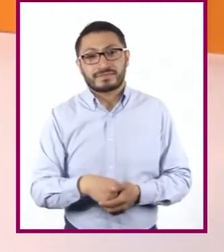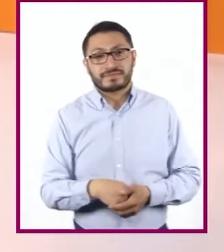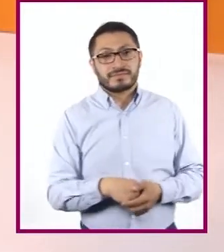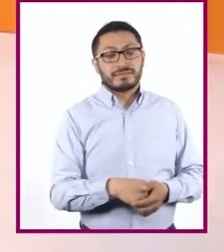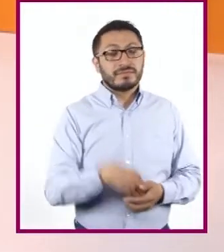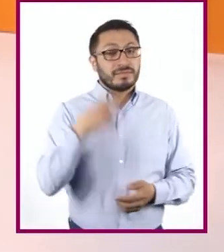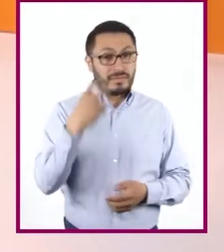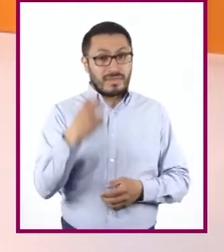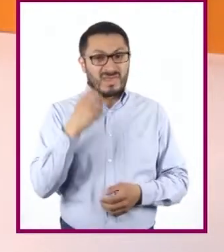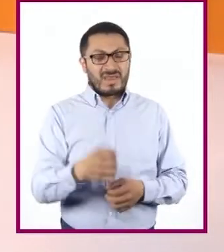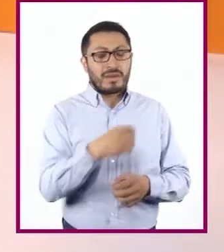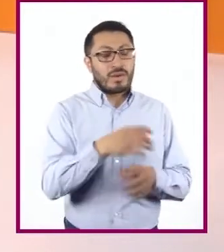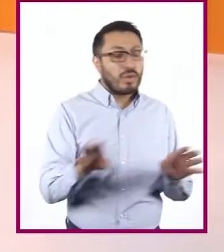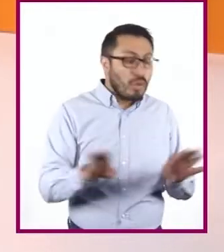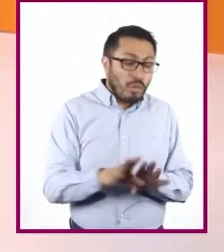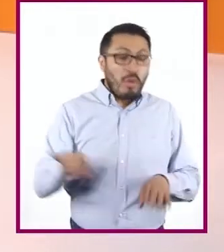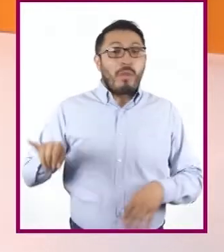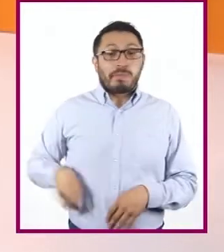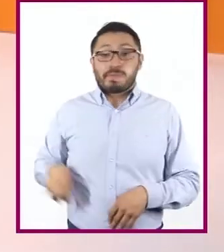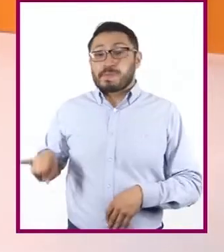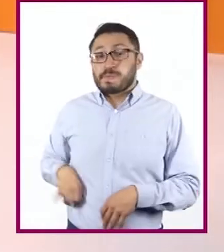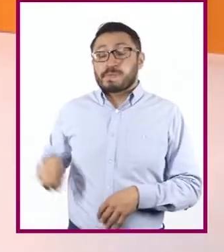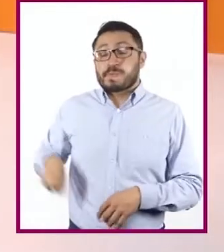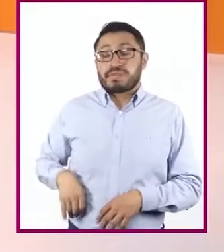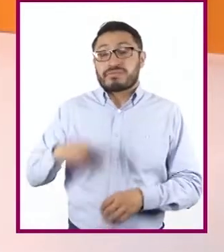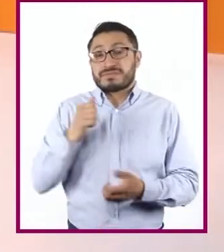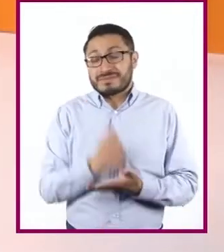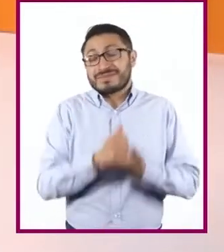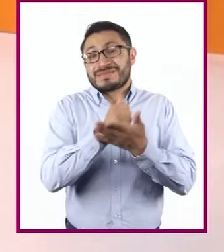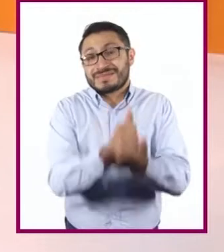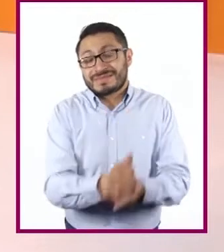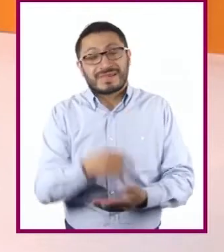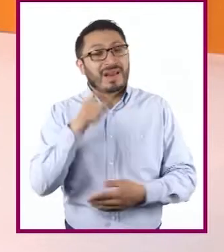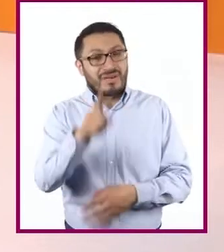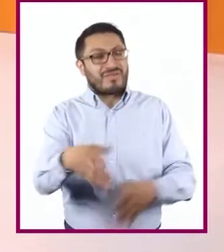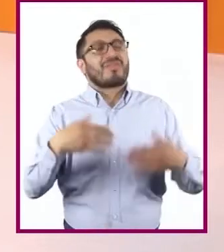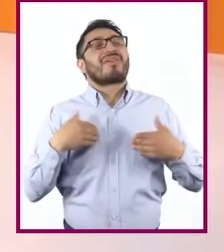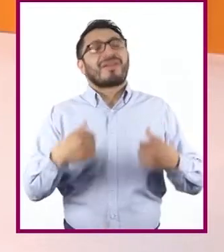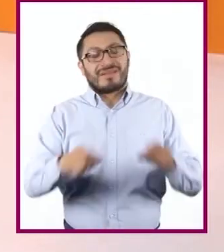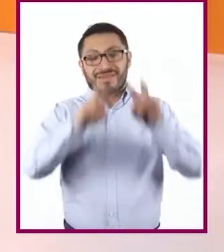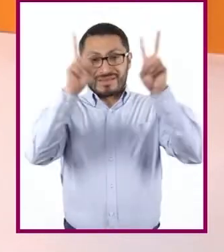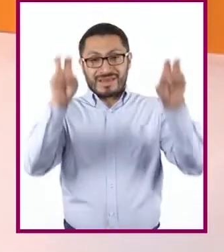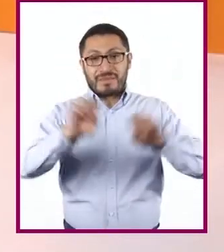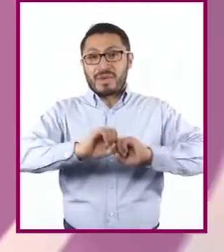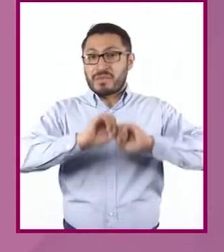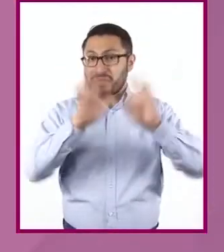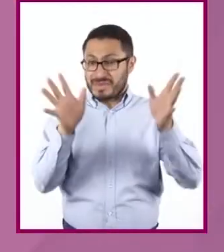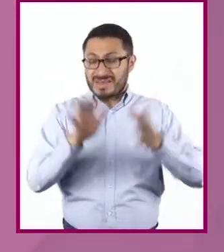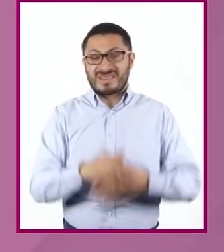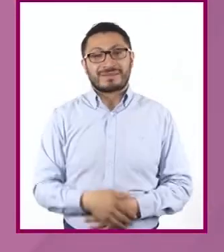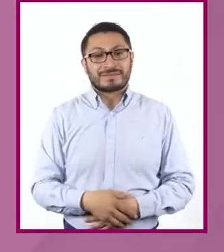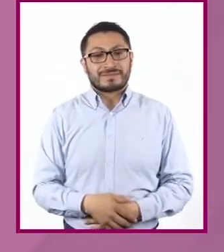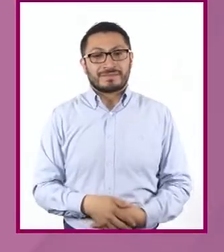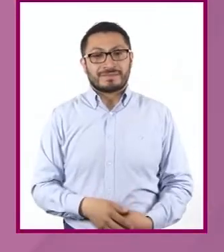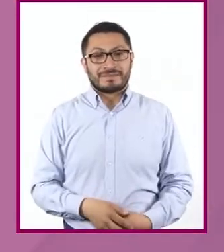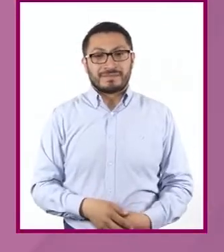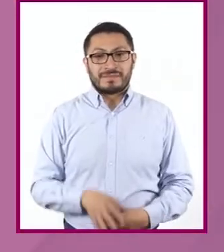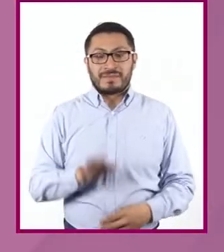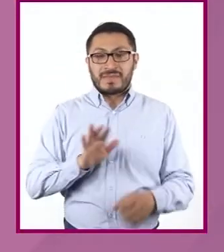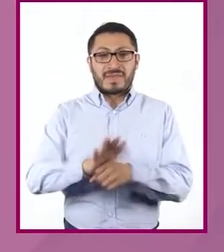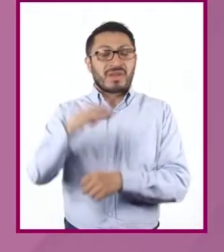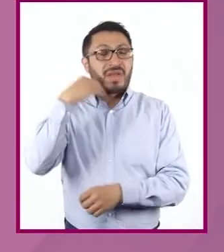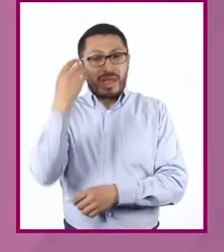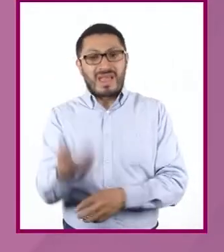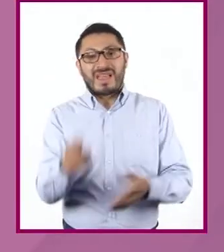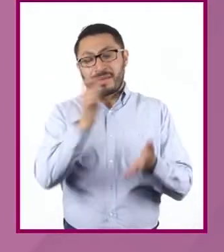pues esto despierta el interés y ayuda a la comprensión del tema por parte de los lectores. Cualquier